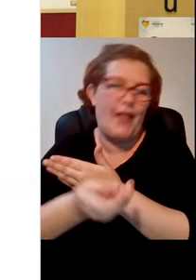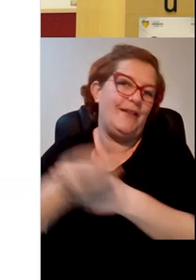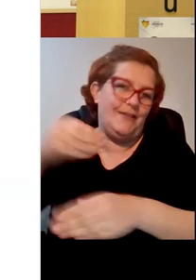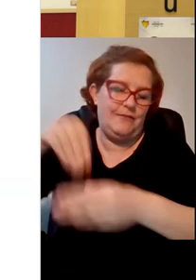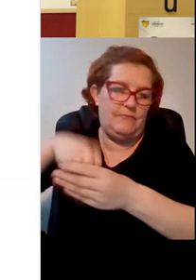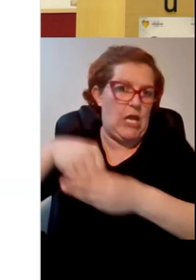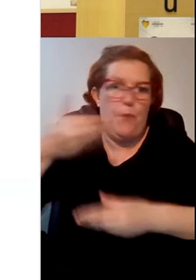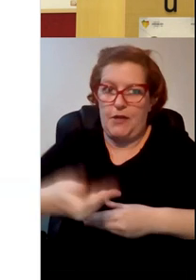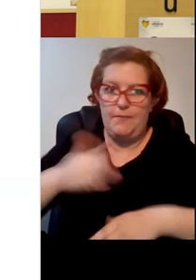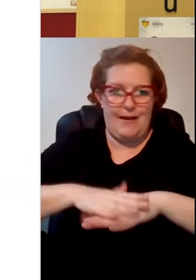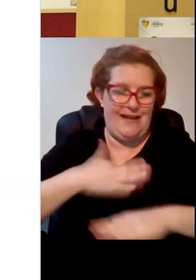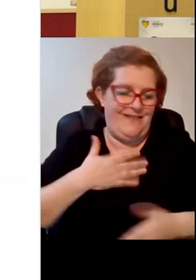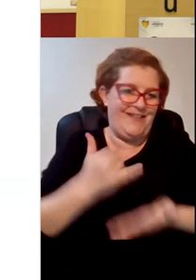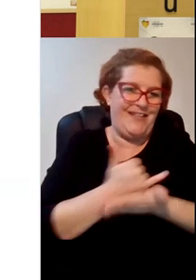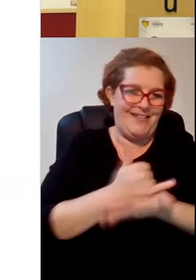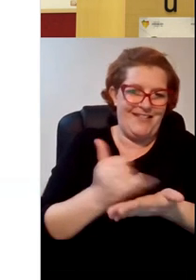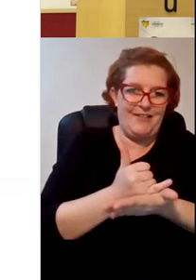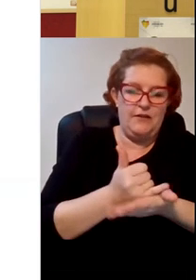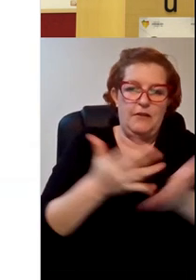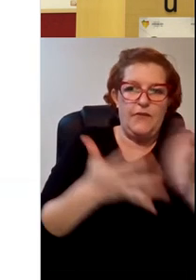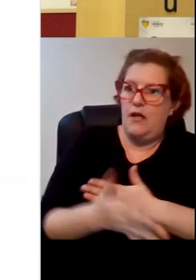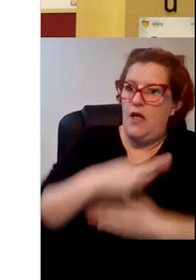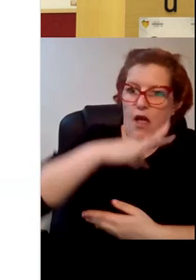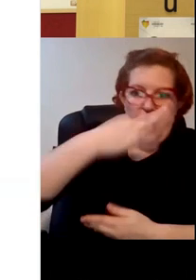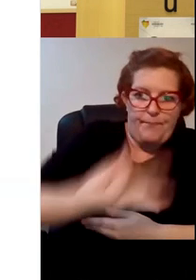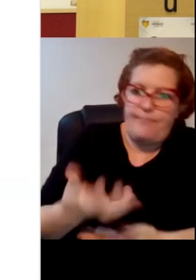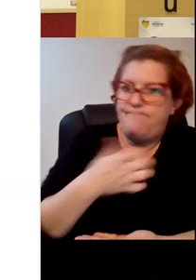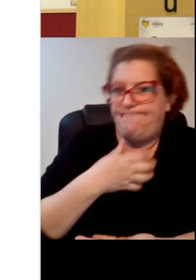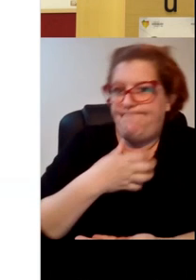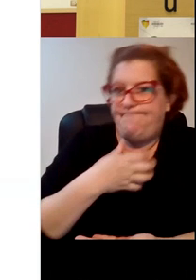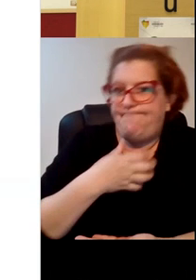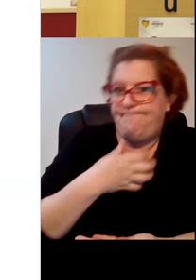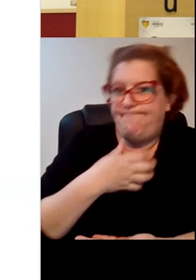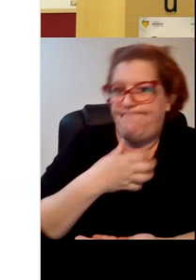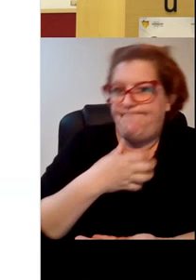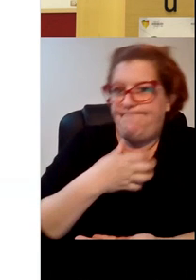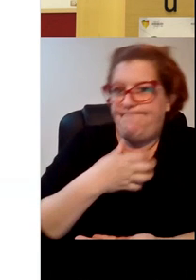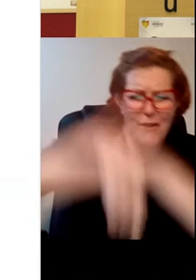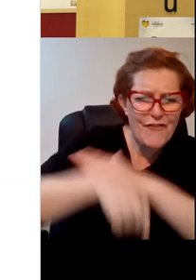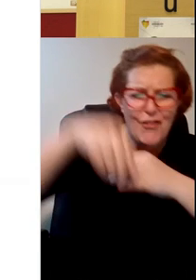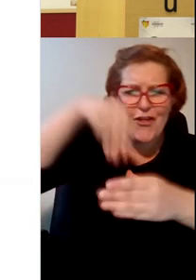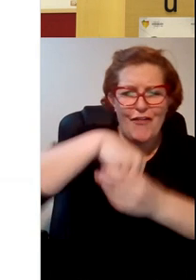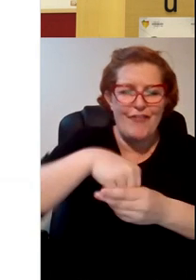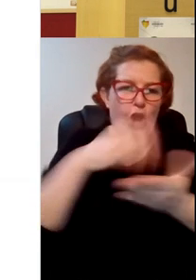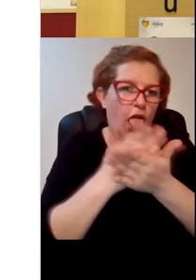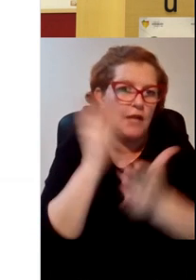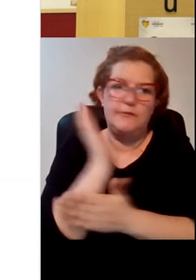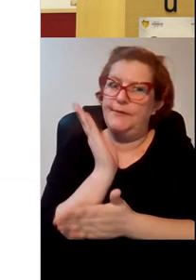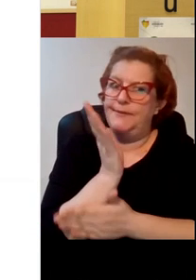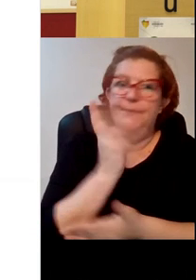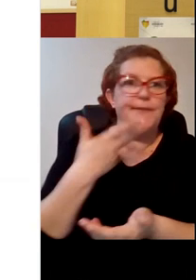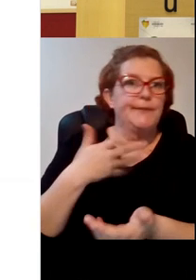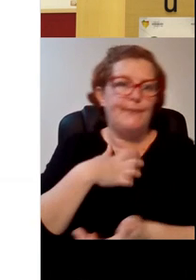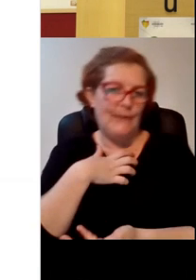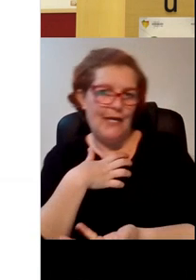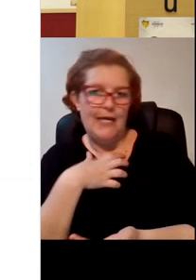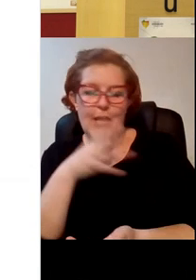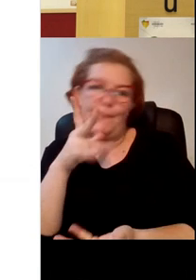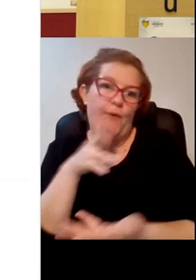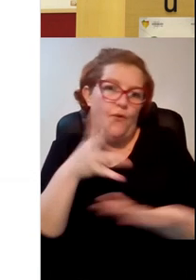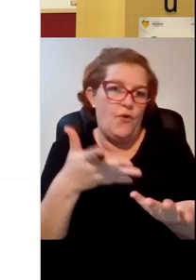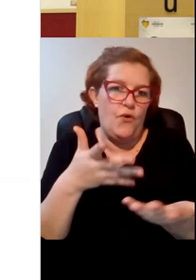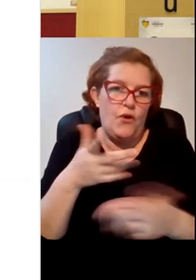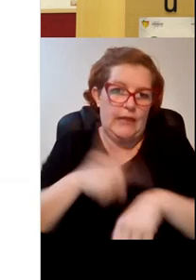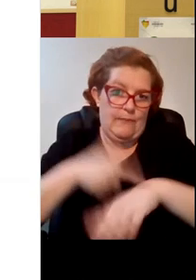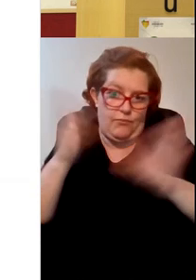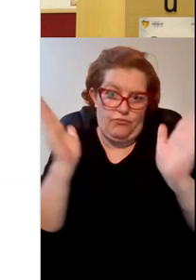asignatura pero que no éramos capaces de ver en profundidad en clase porque fundamentalmente por